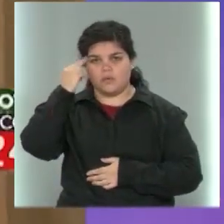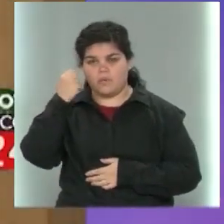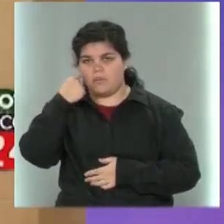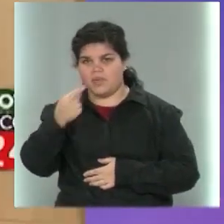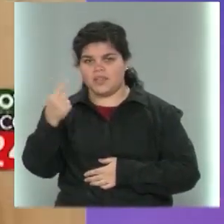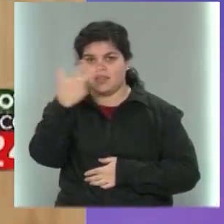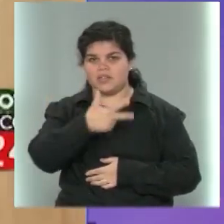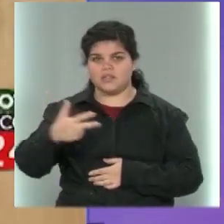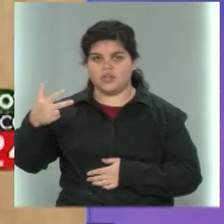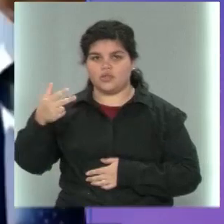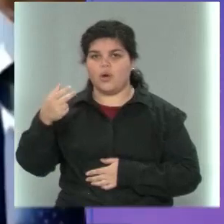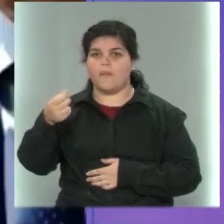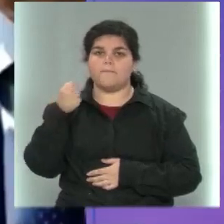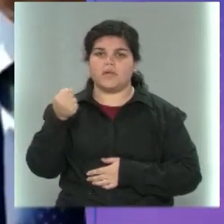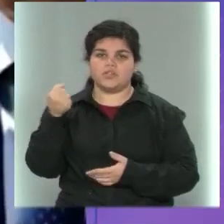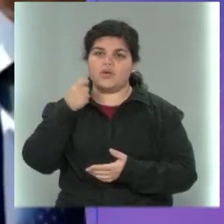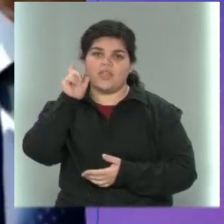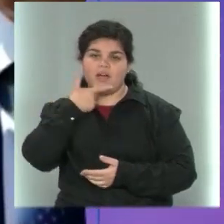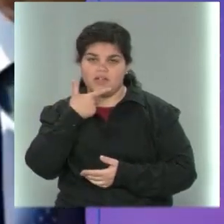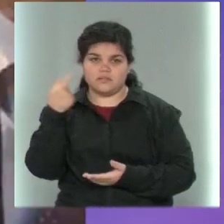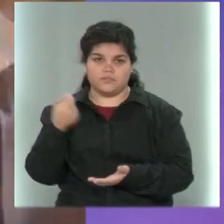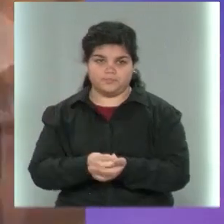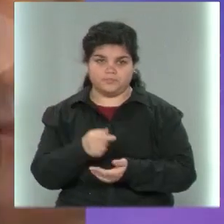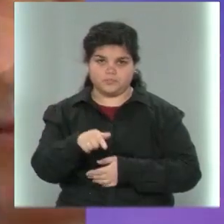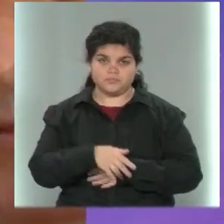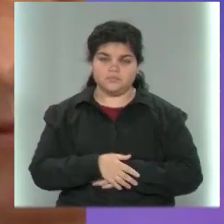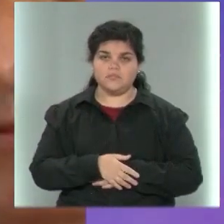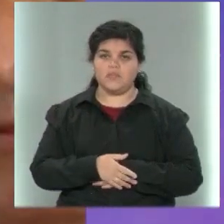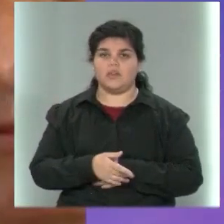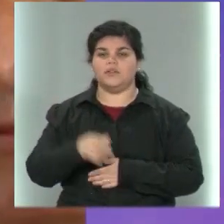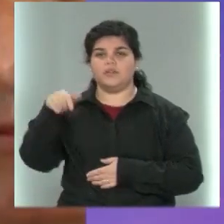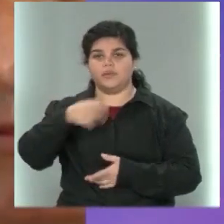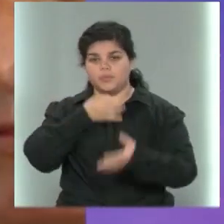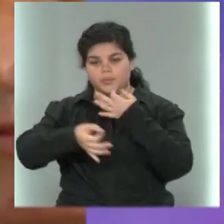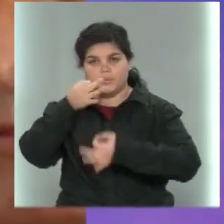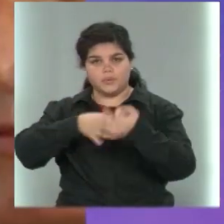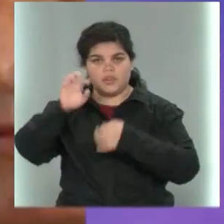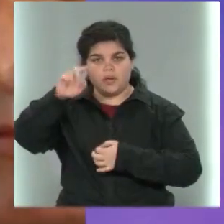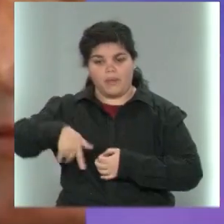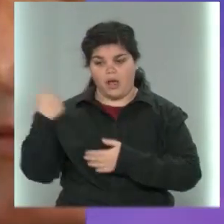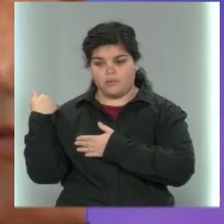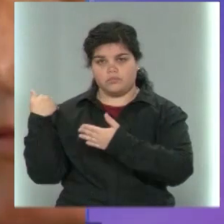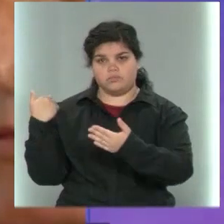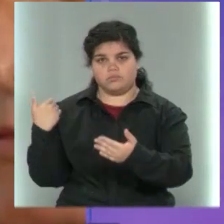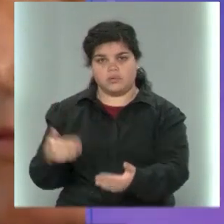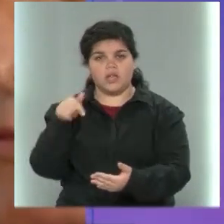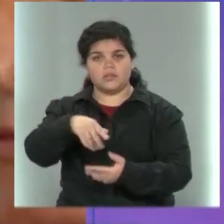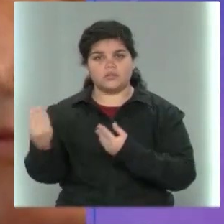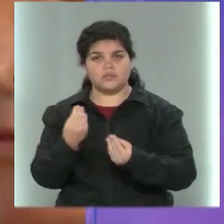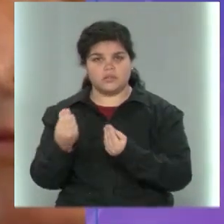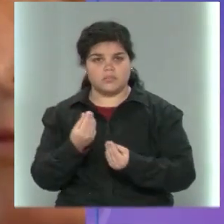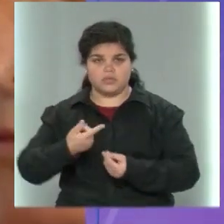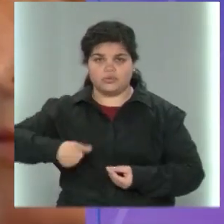199.399 pesos de gas. Con la destrucción del mercado interno que han hecho desde que implementaron este plan económico hasta ahora, hemos